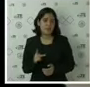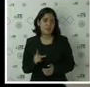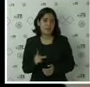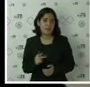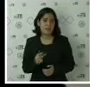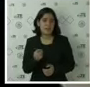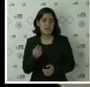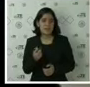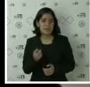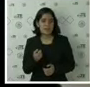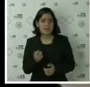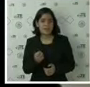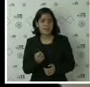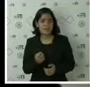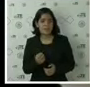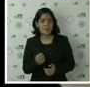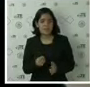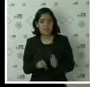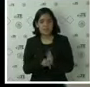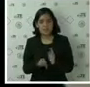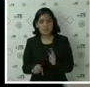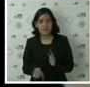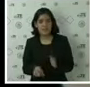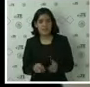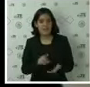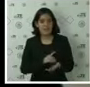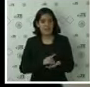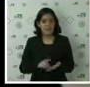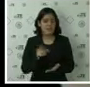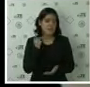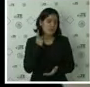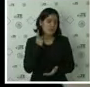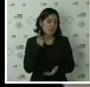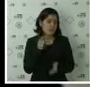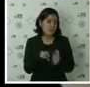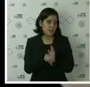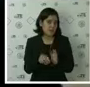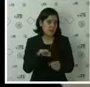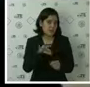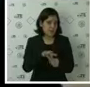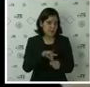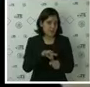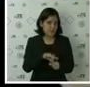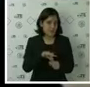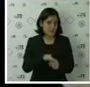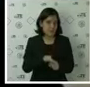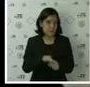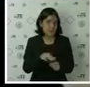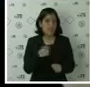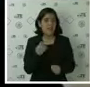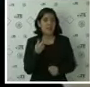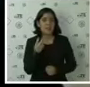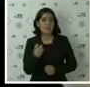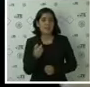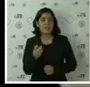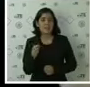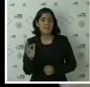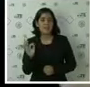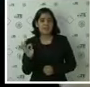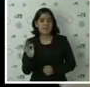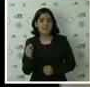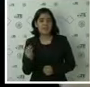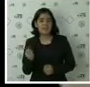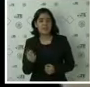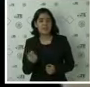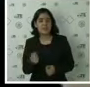los derechos políticos electorales como el voto, se tendría que buscar también los mecanismos para que se puedan garantizar el medio